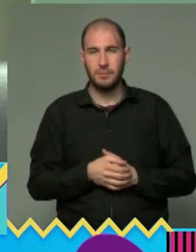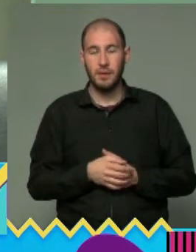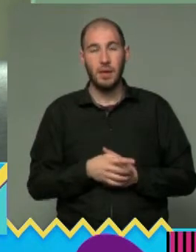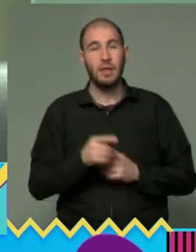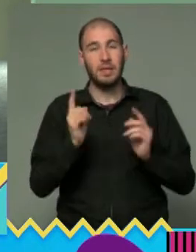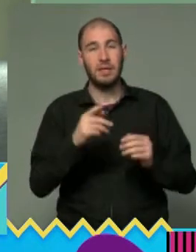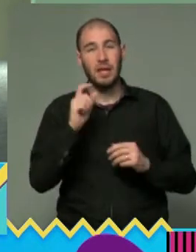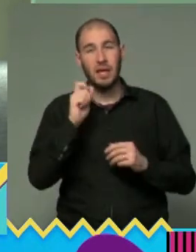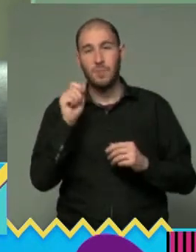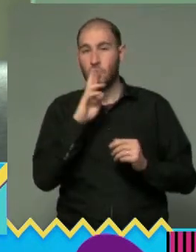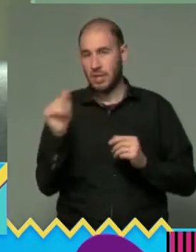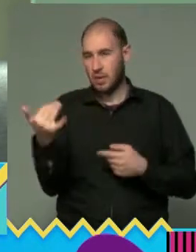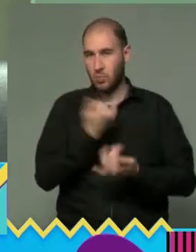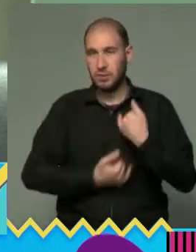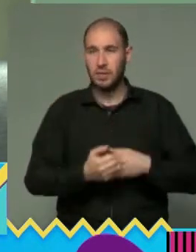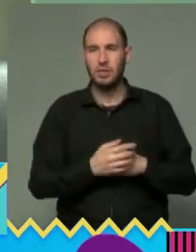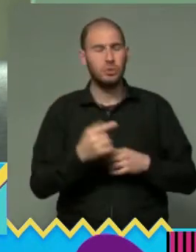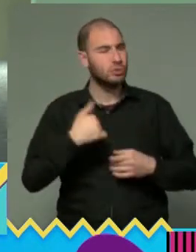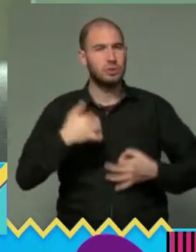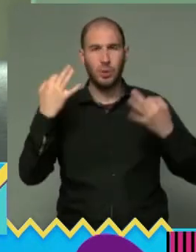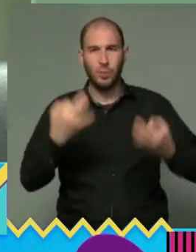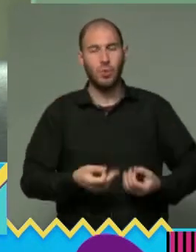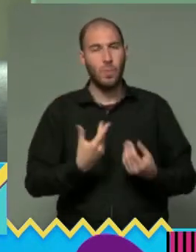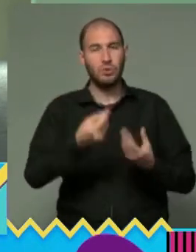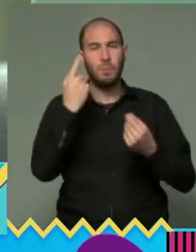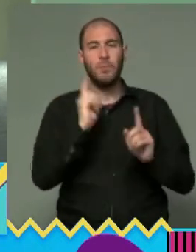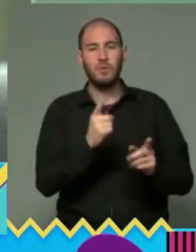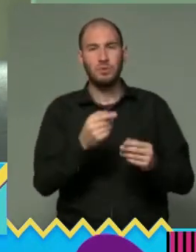decía también Agustina, yo estoy convencido de que la mayoría de los